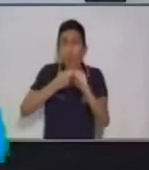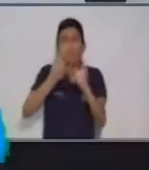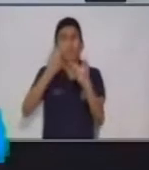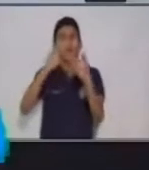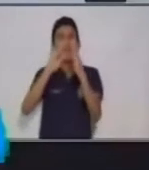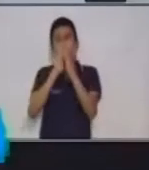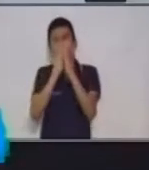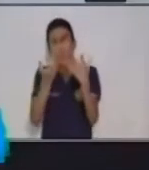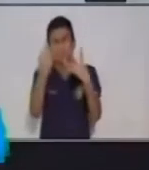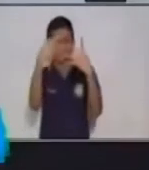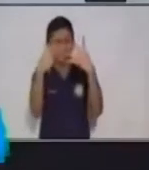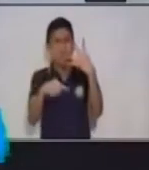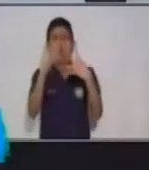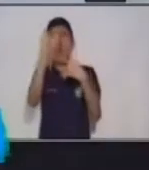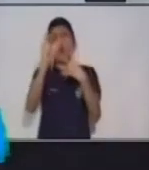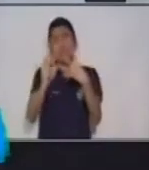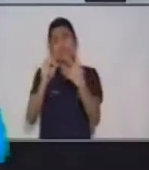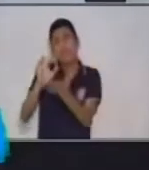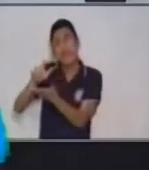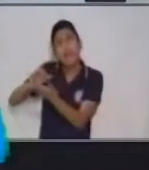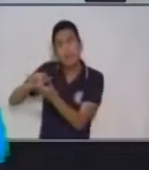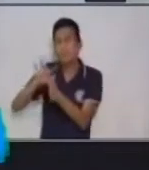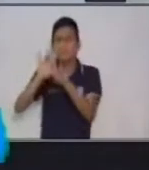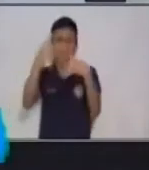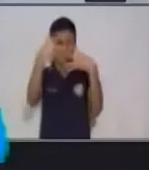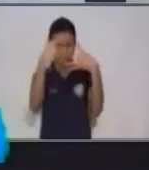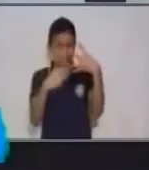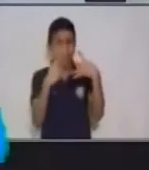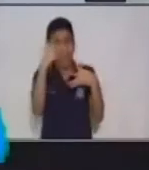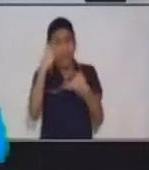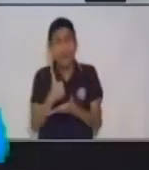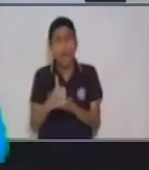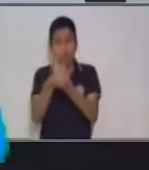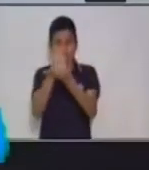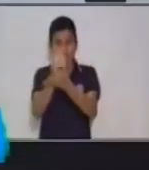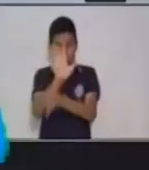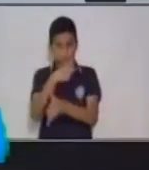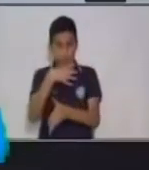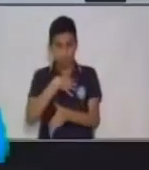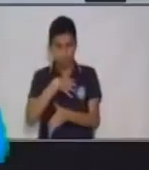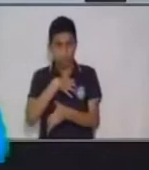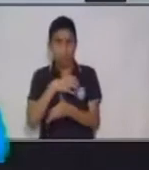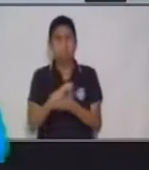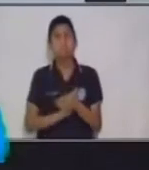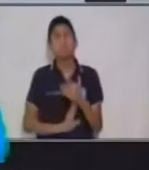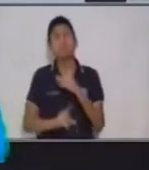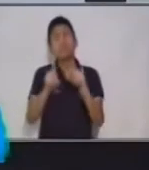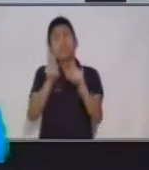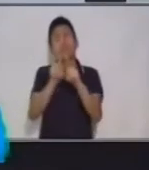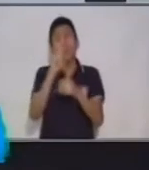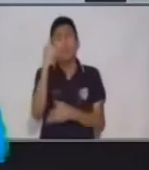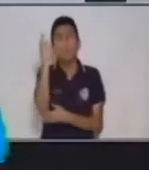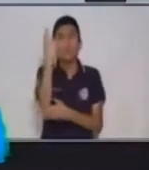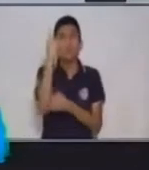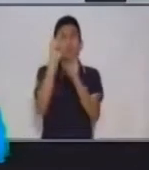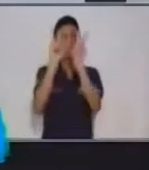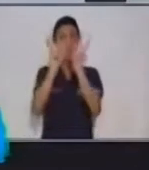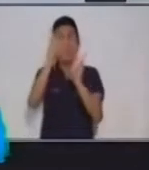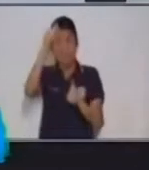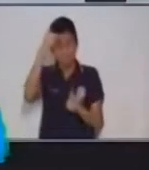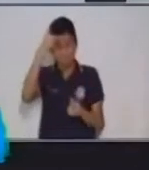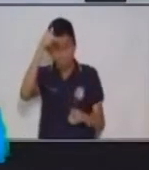lo que te vaya a servir para el desarrollo de la clase. También debes de tomar en cuenta que para el desarrollo de esta